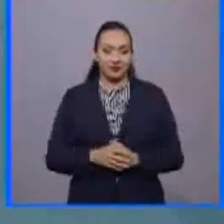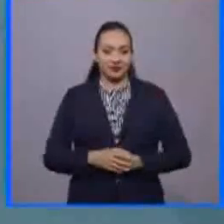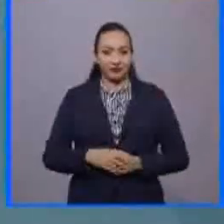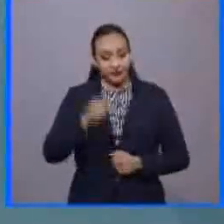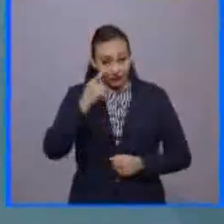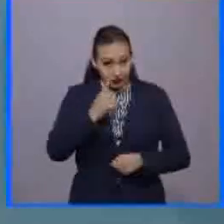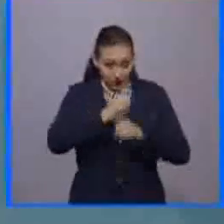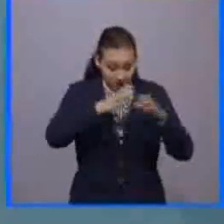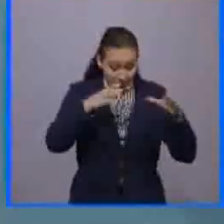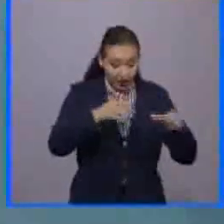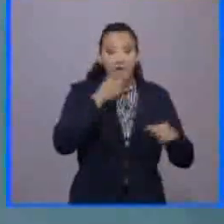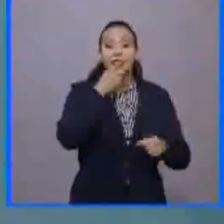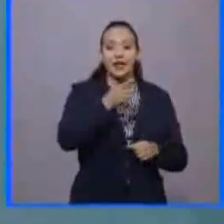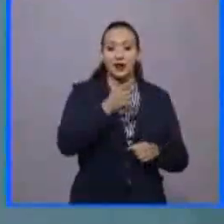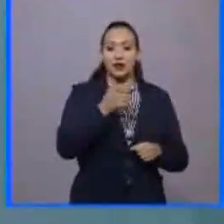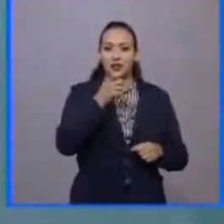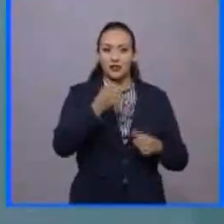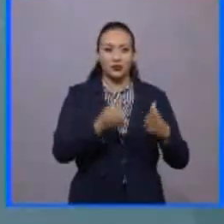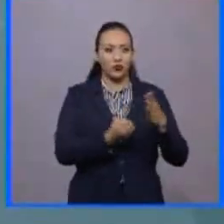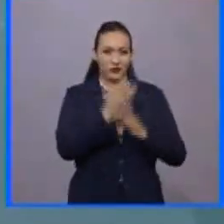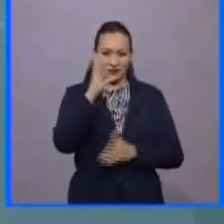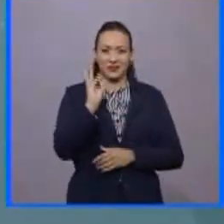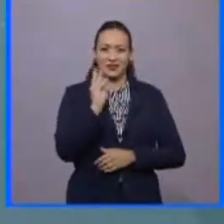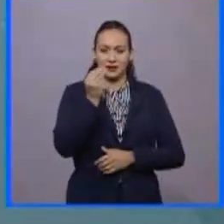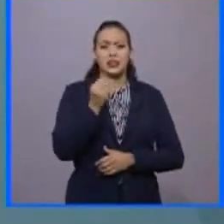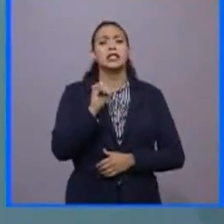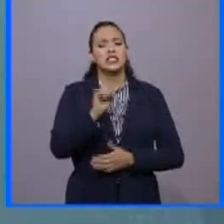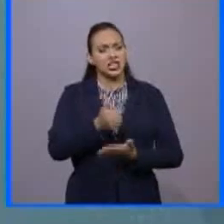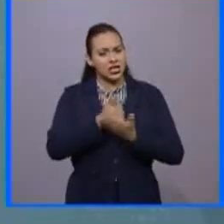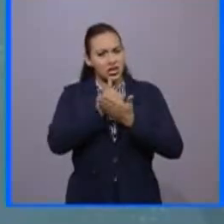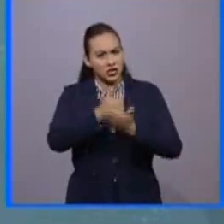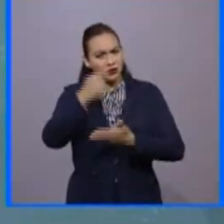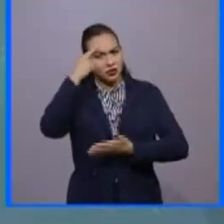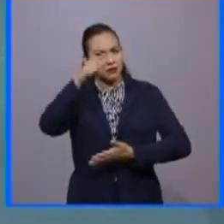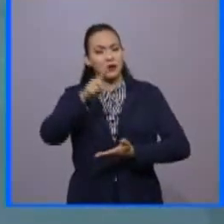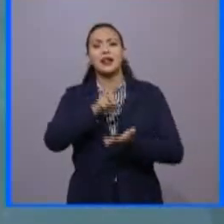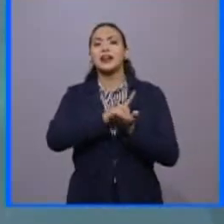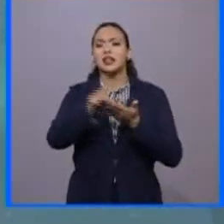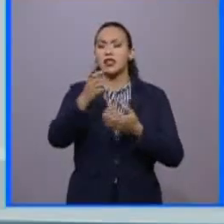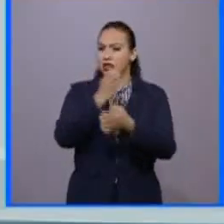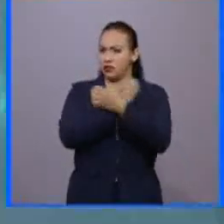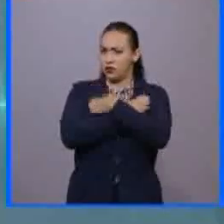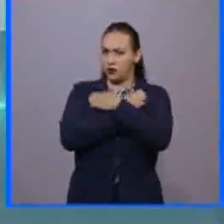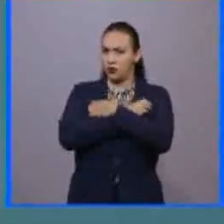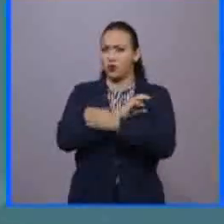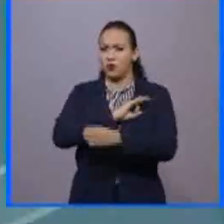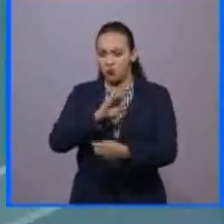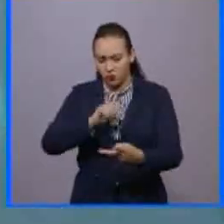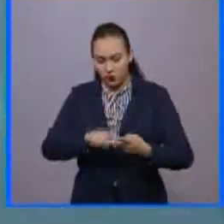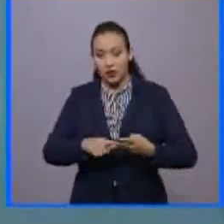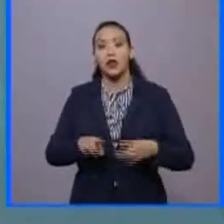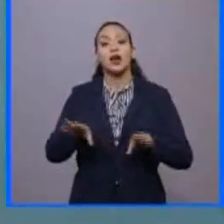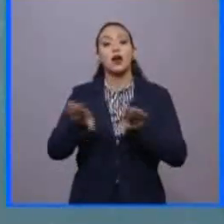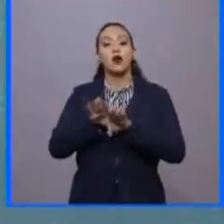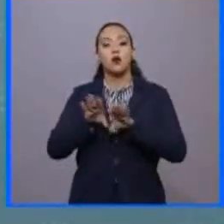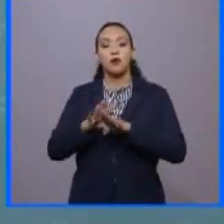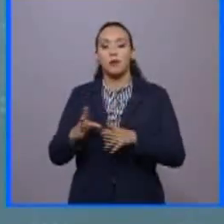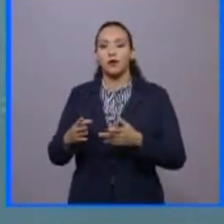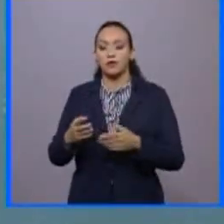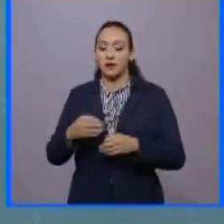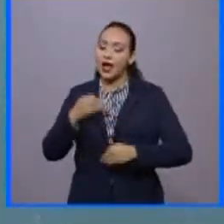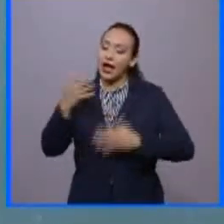una parte, indicó, esta nueva tecnología puede ayudar a garantizar el derecho a la educación, al adaptar los